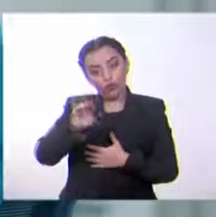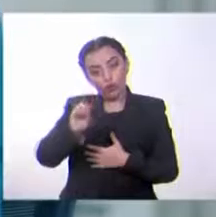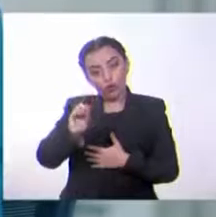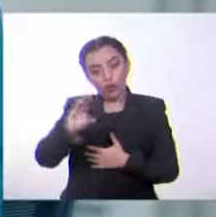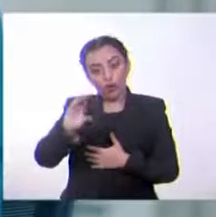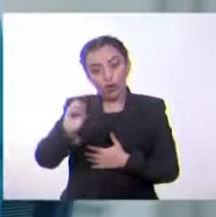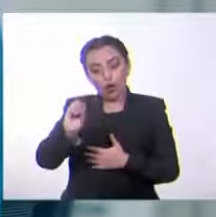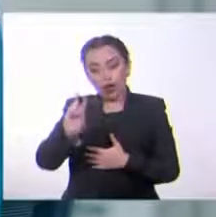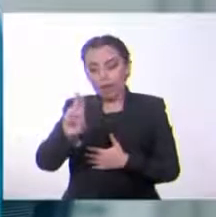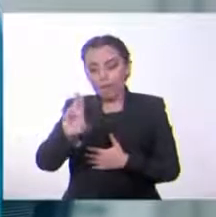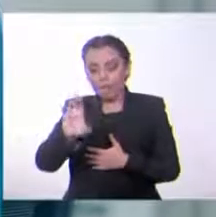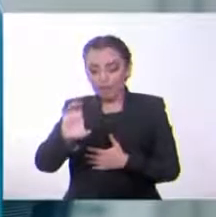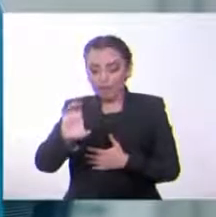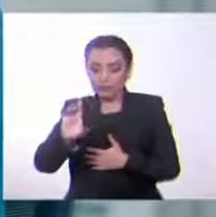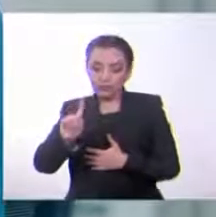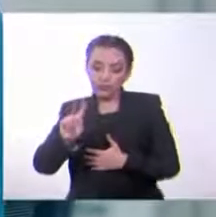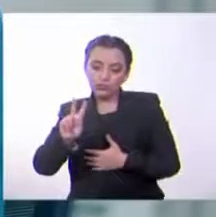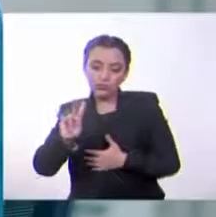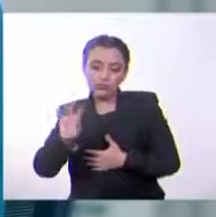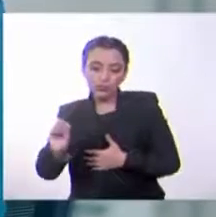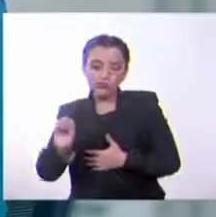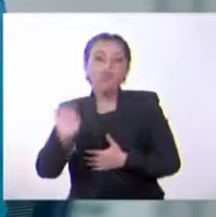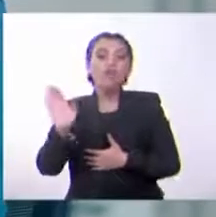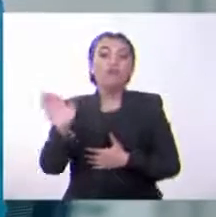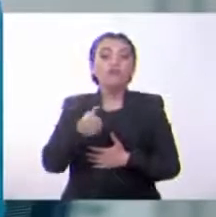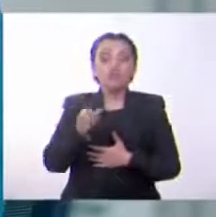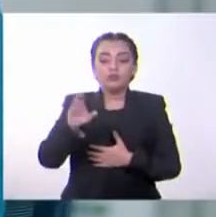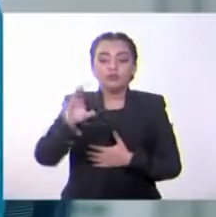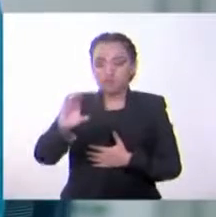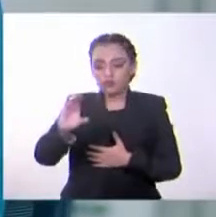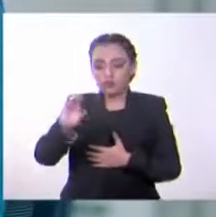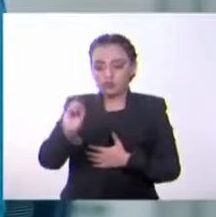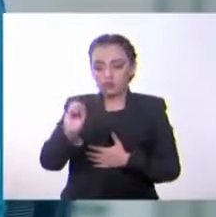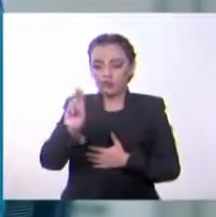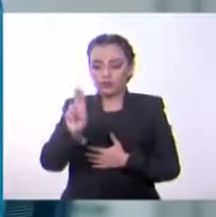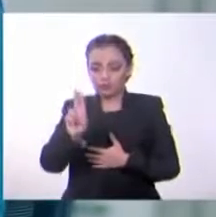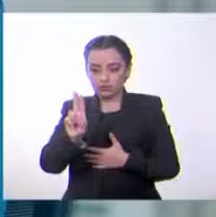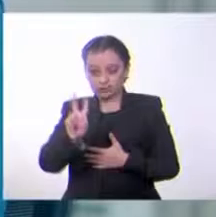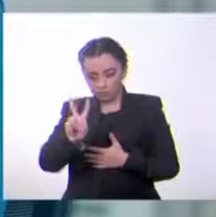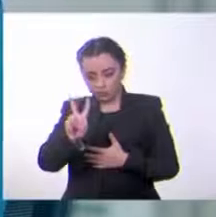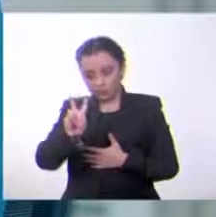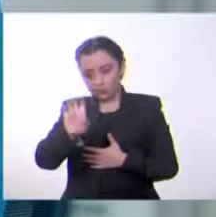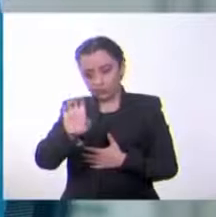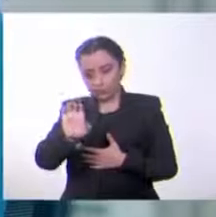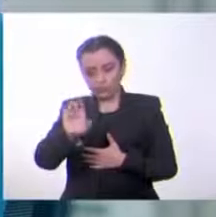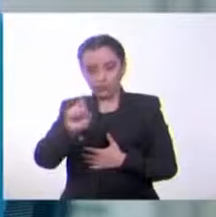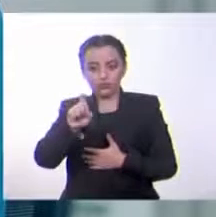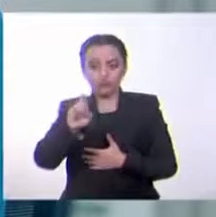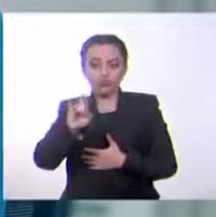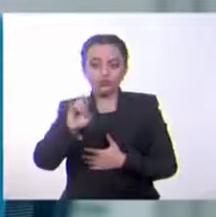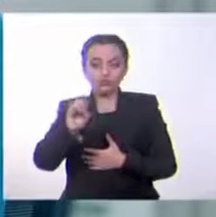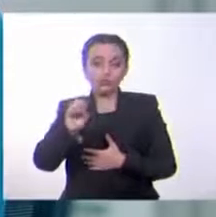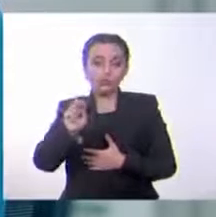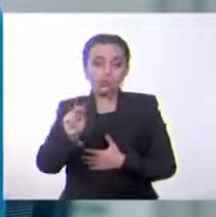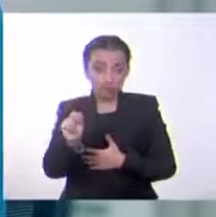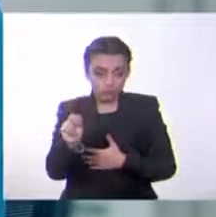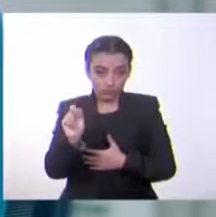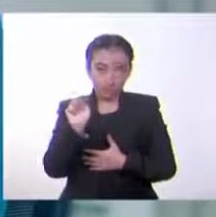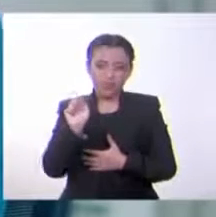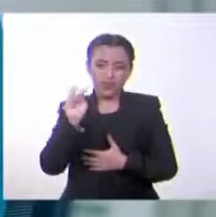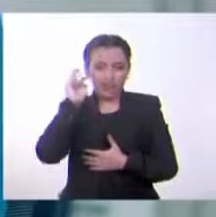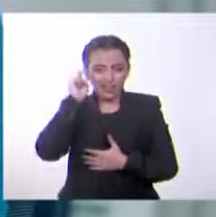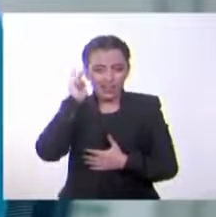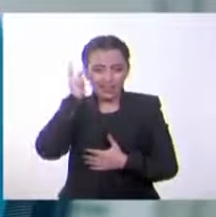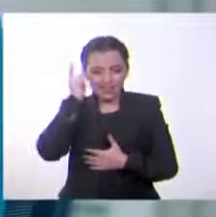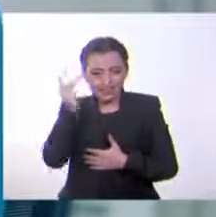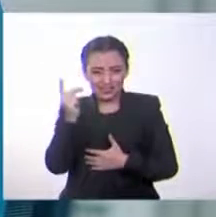qué consiste la convección? La convección es una transferencia de energía, una